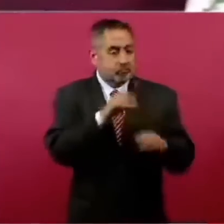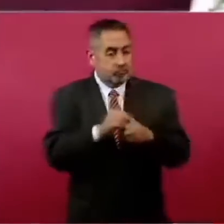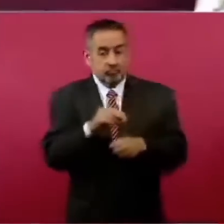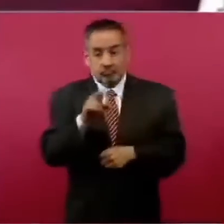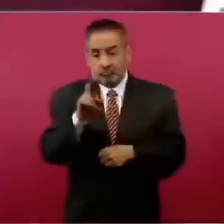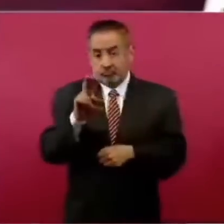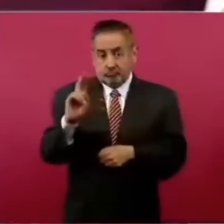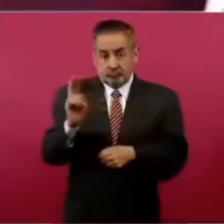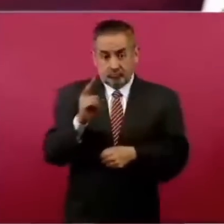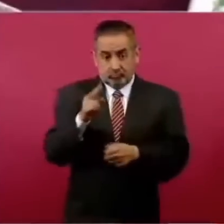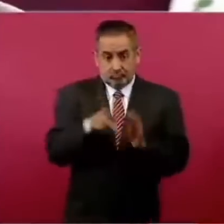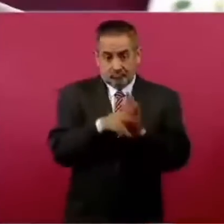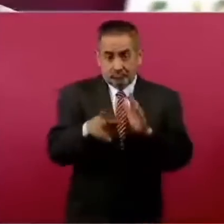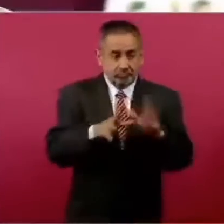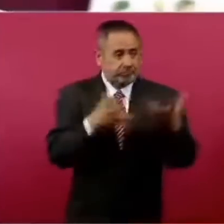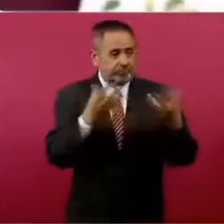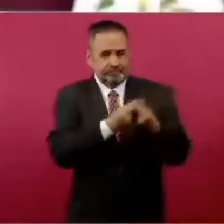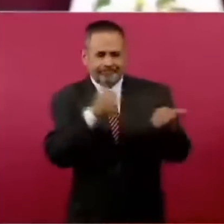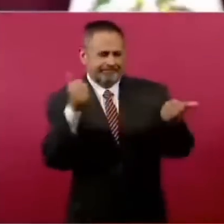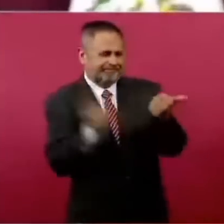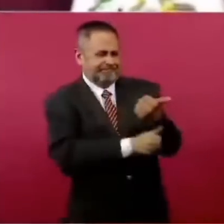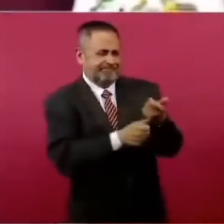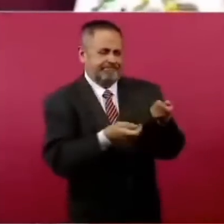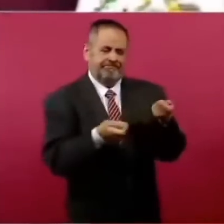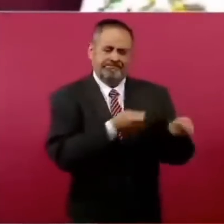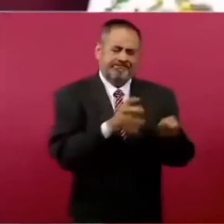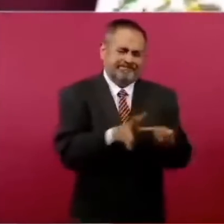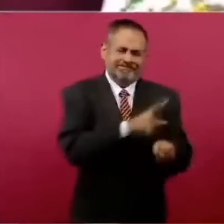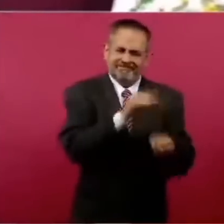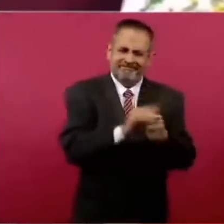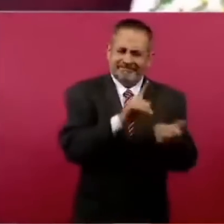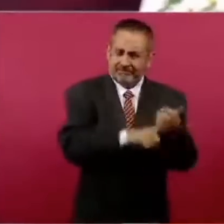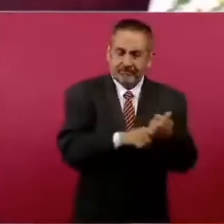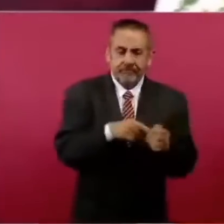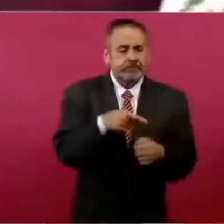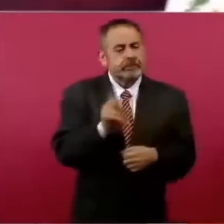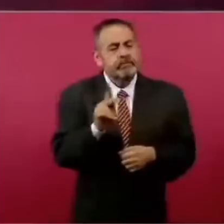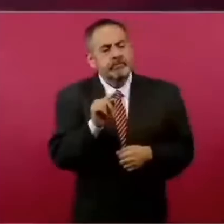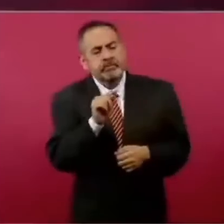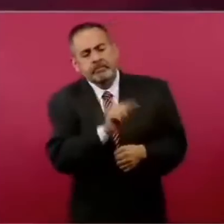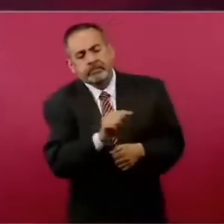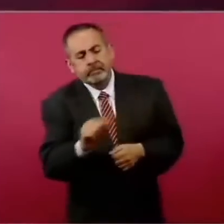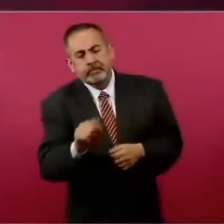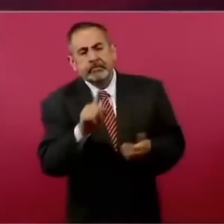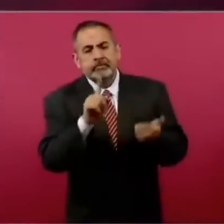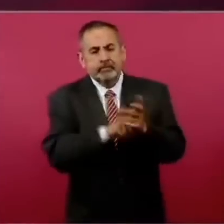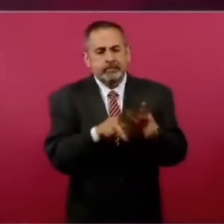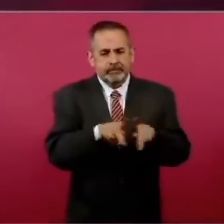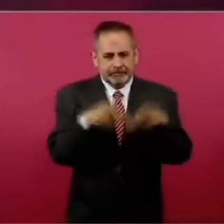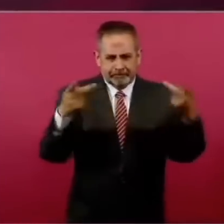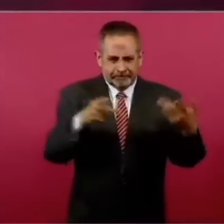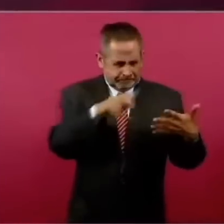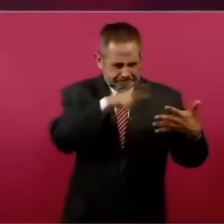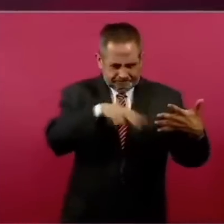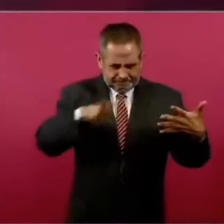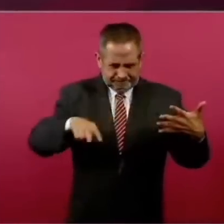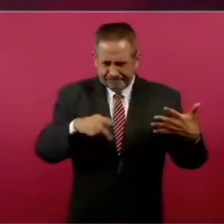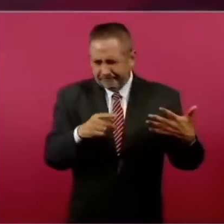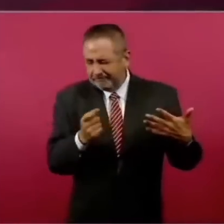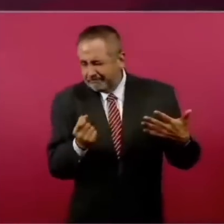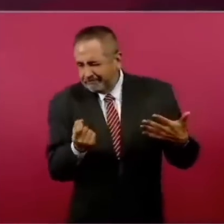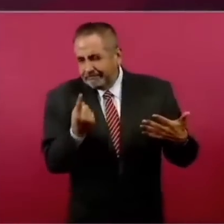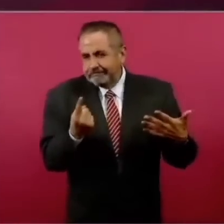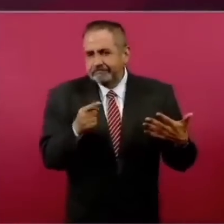completamente entregado al régimen, pero tenían en sus páginas editoriales